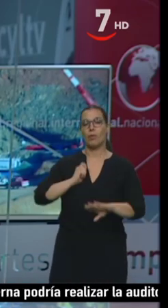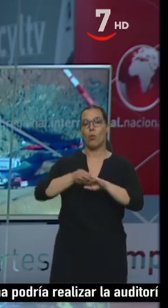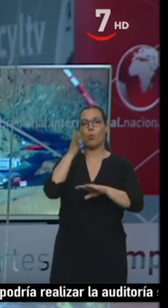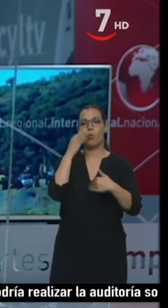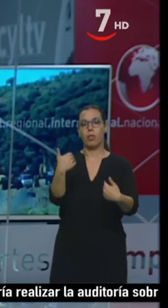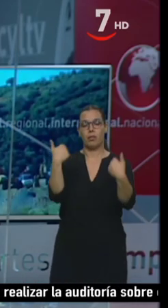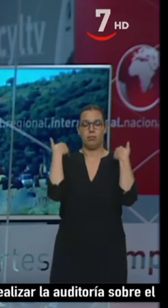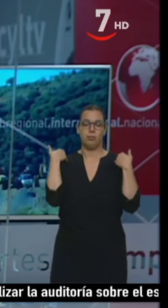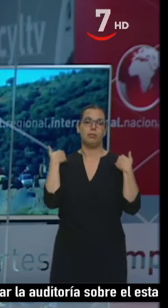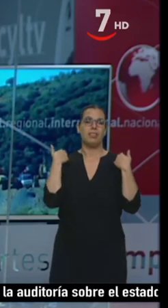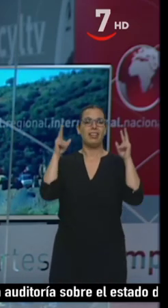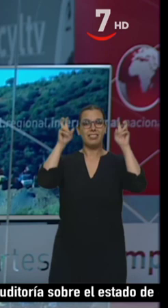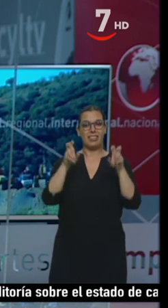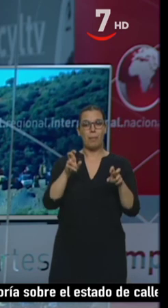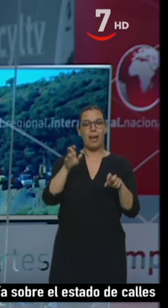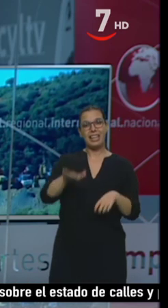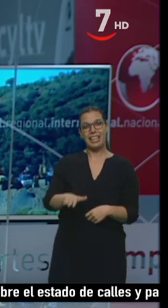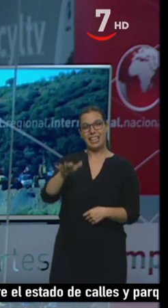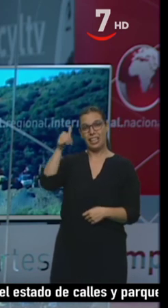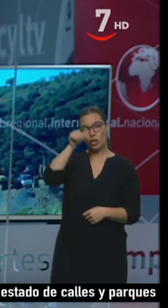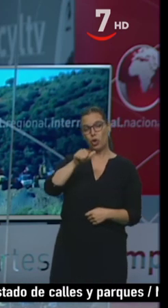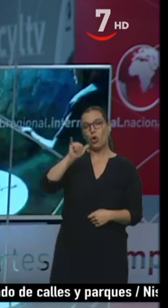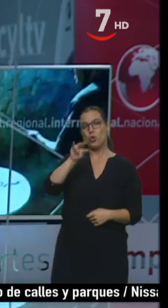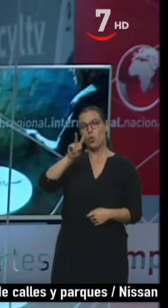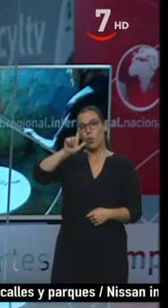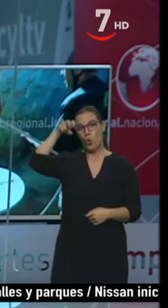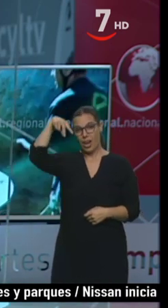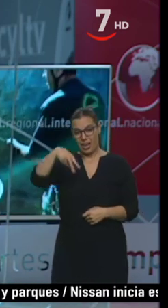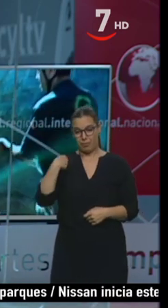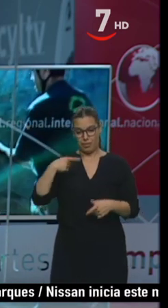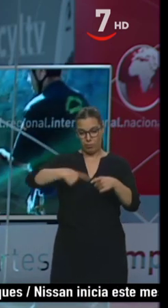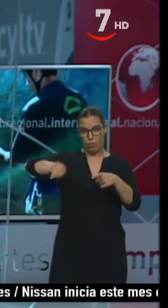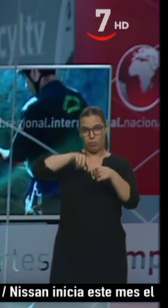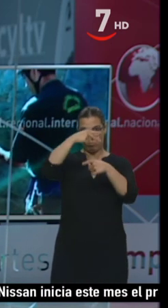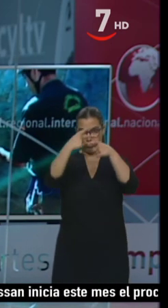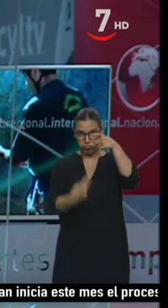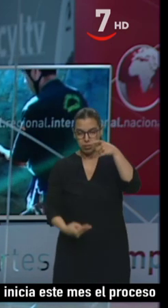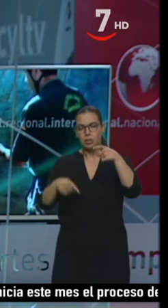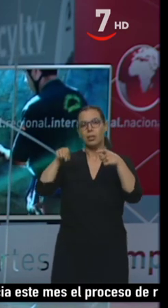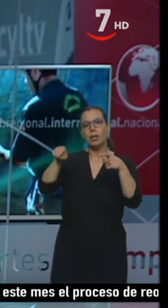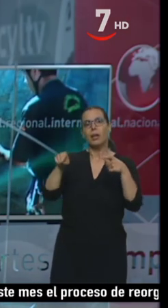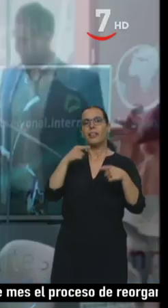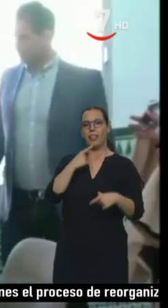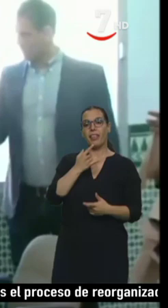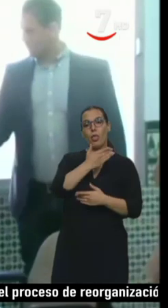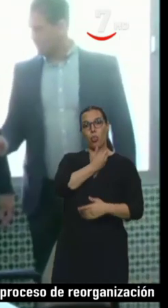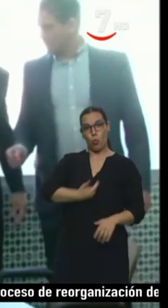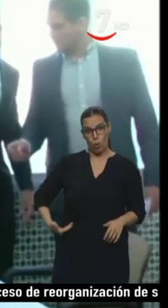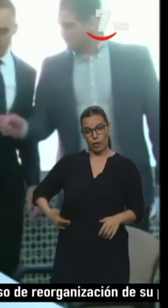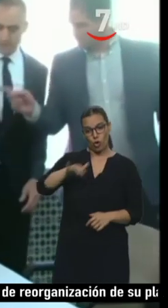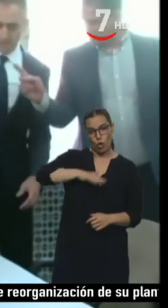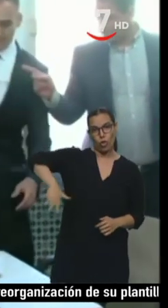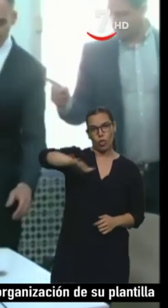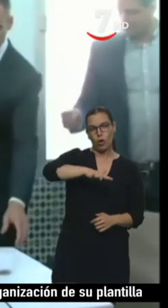caso del pequeño Julen considera que el dueño de la finca pudo cometer delito de homicidio por imprudencia grave. La magistrada